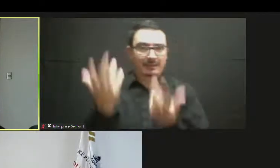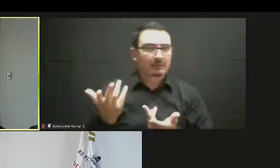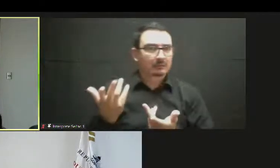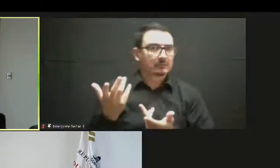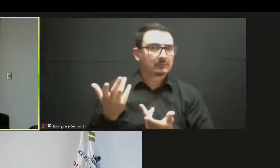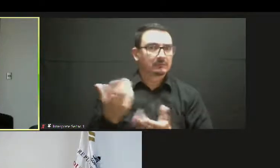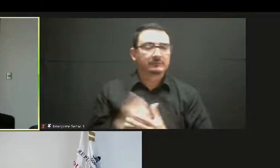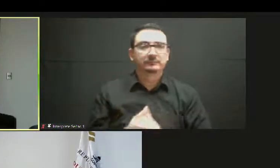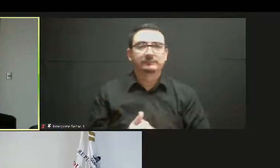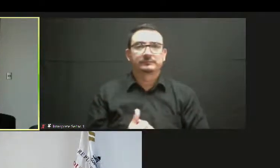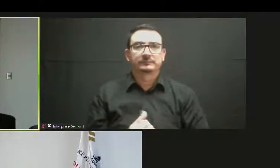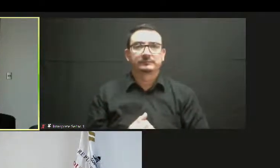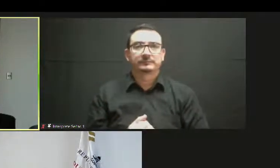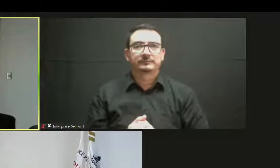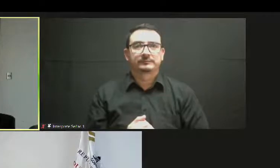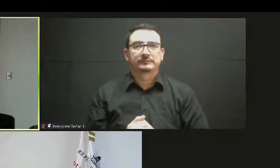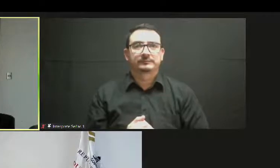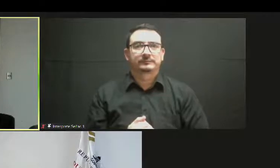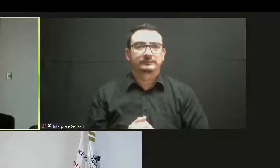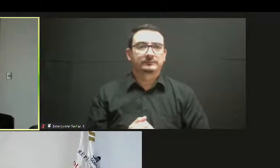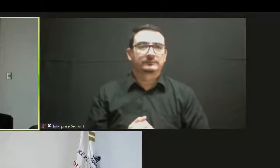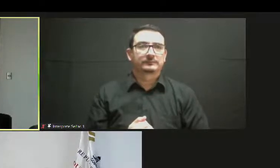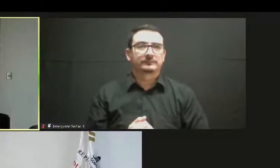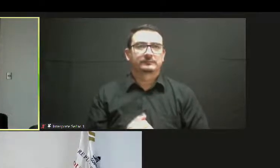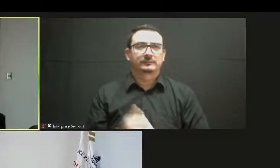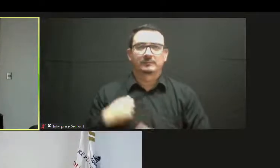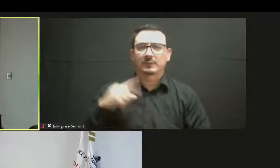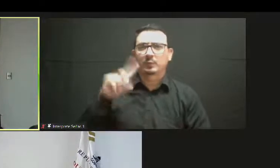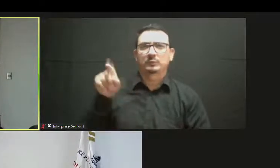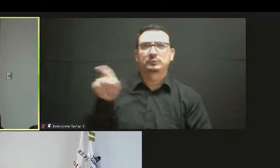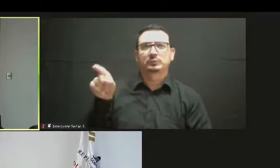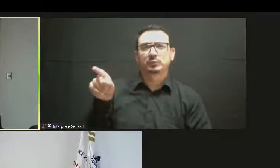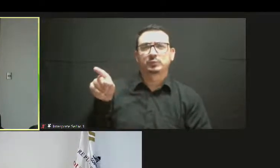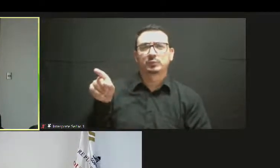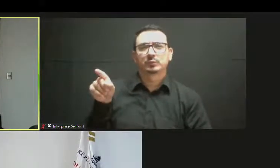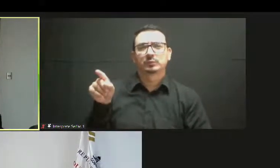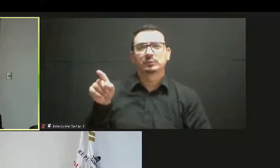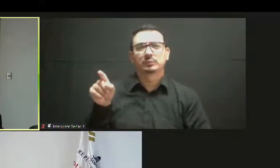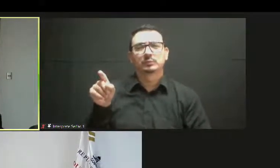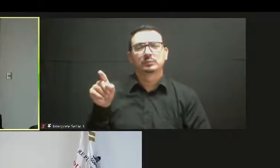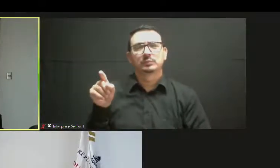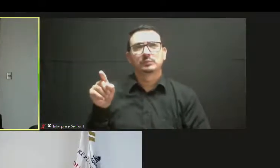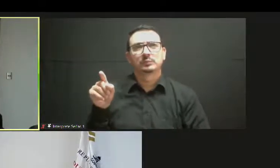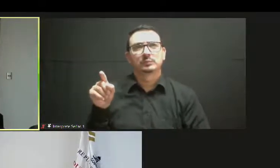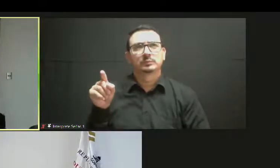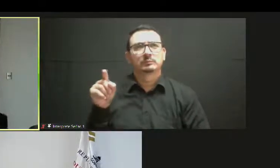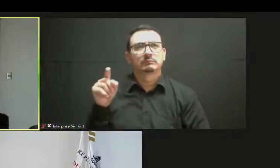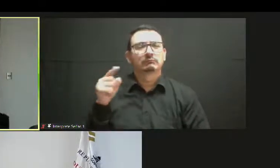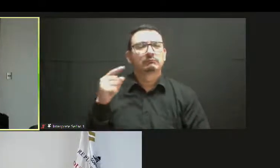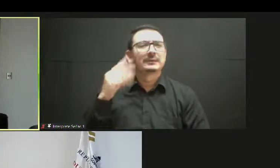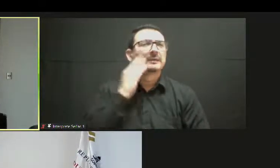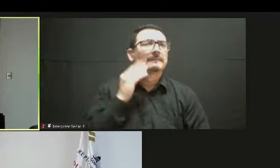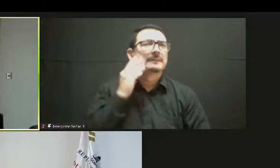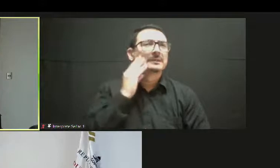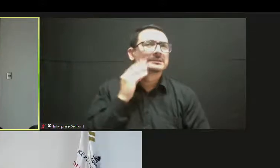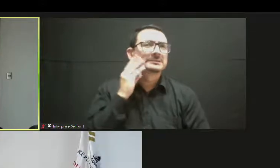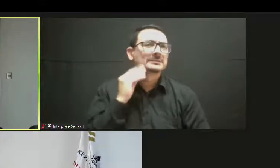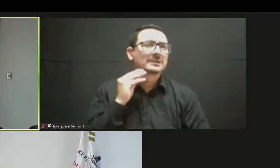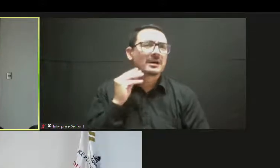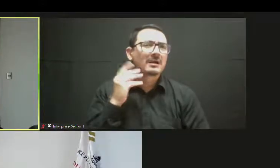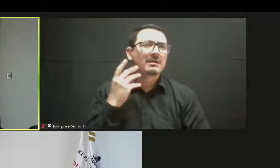drawn from your creative industry for other sectors, other service export sectors?